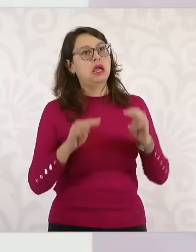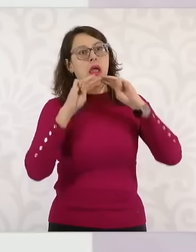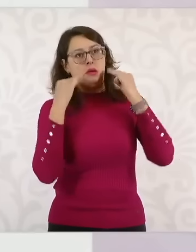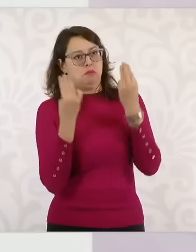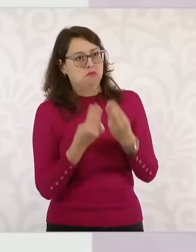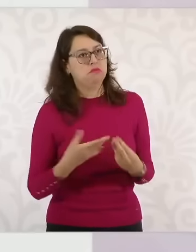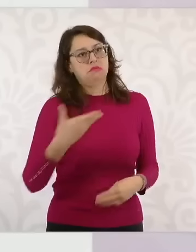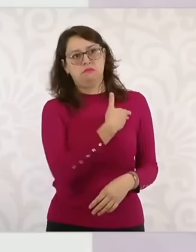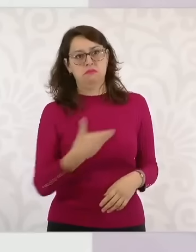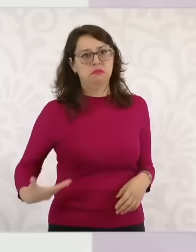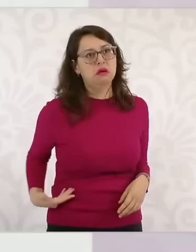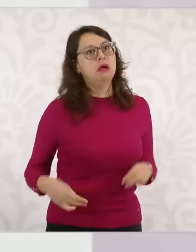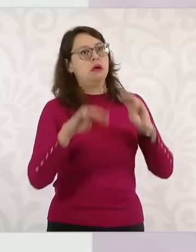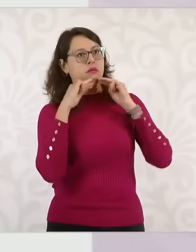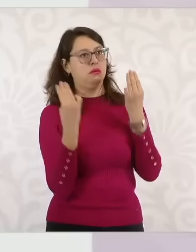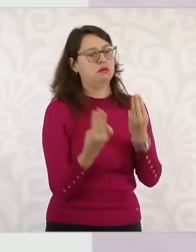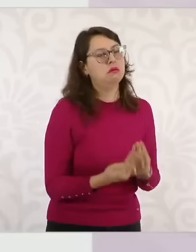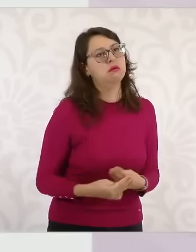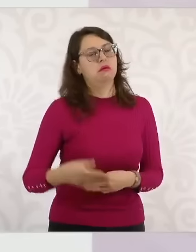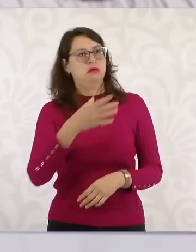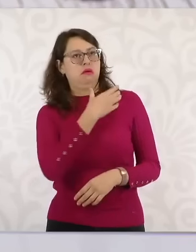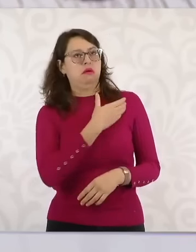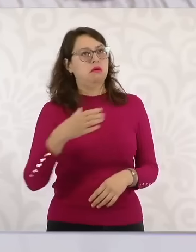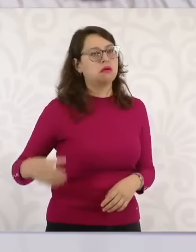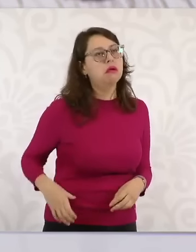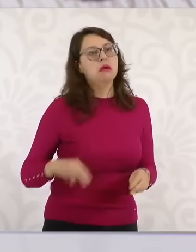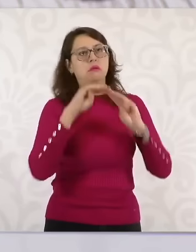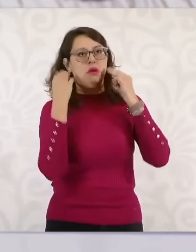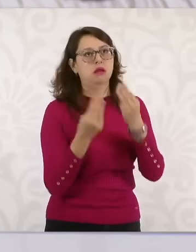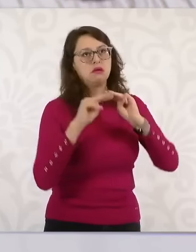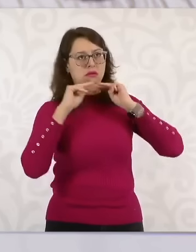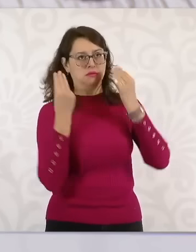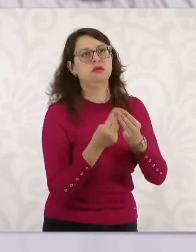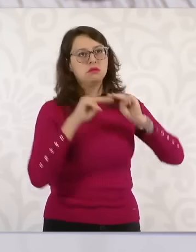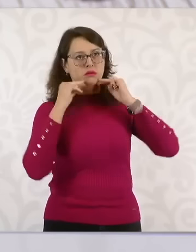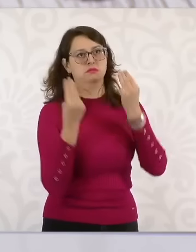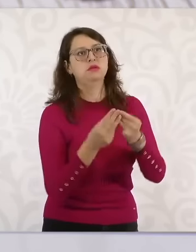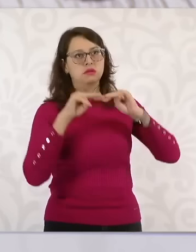narcopresidente, narcocandidata, narco no sé qué, narco no sé cuánto.